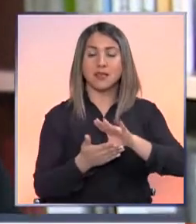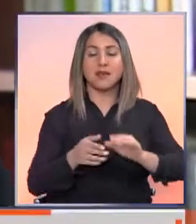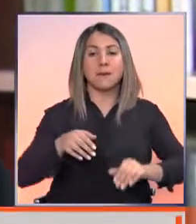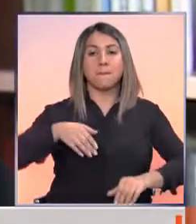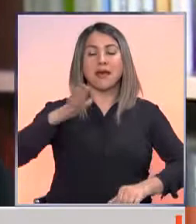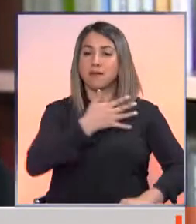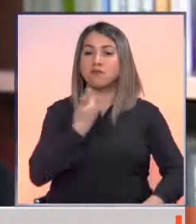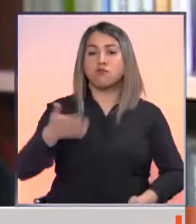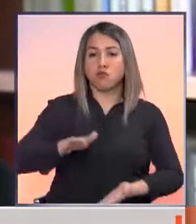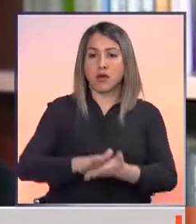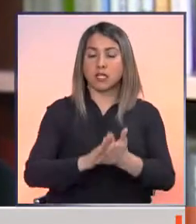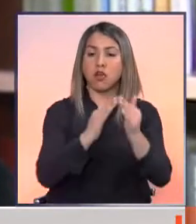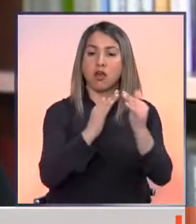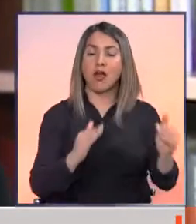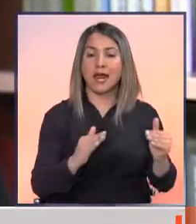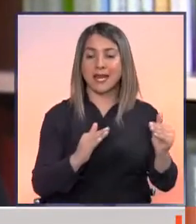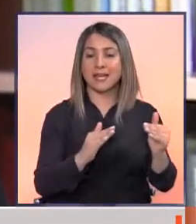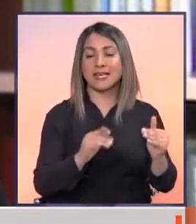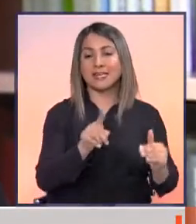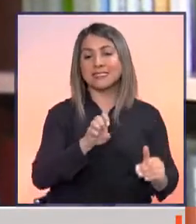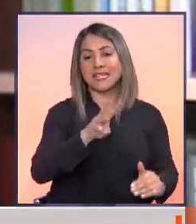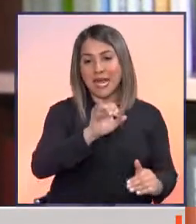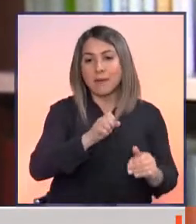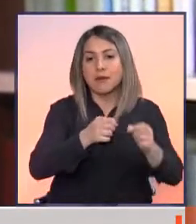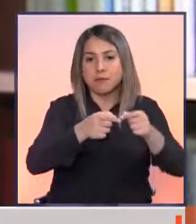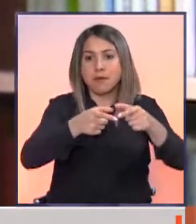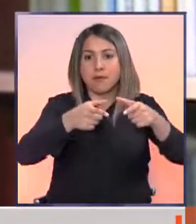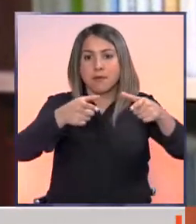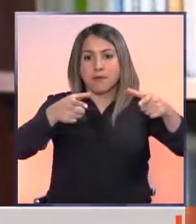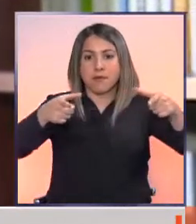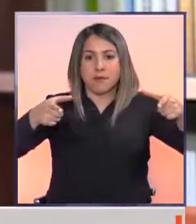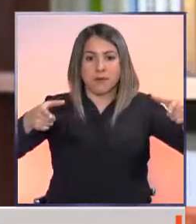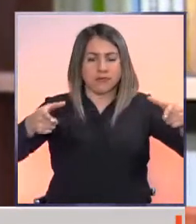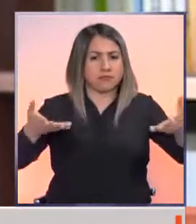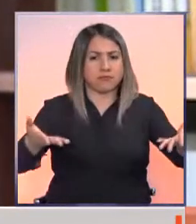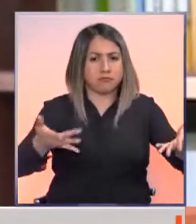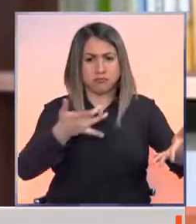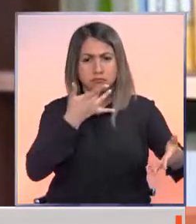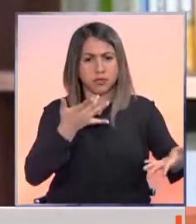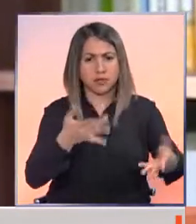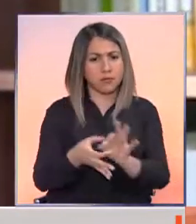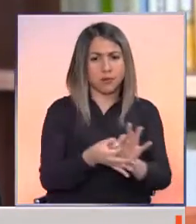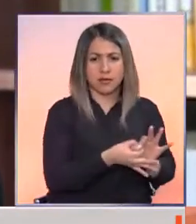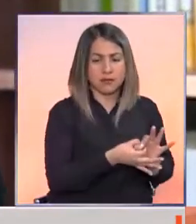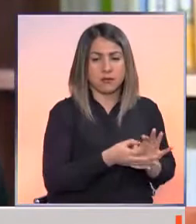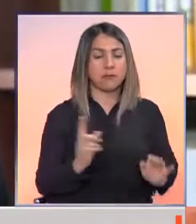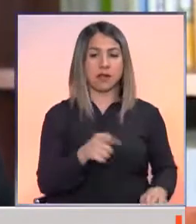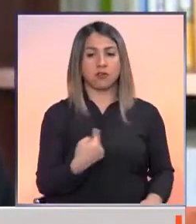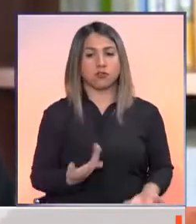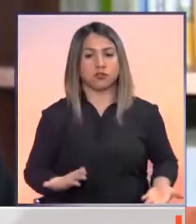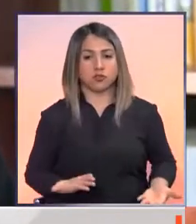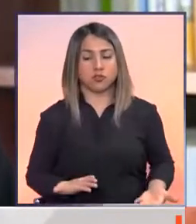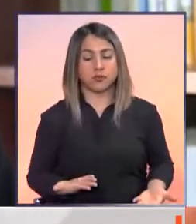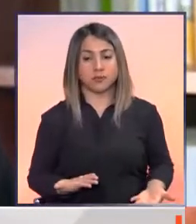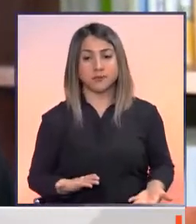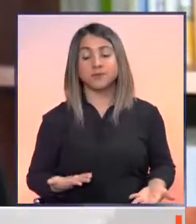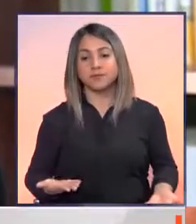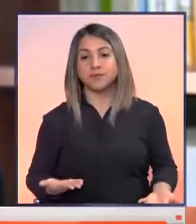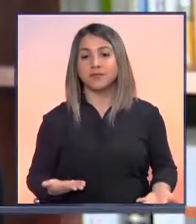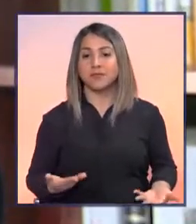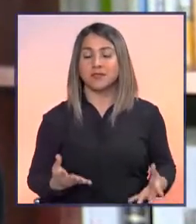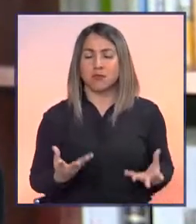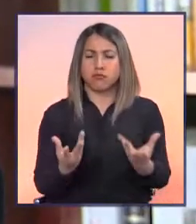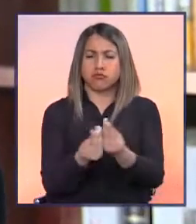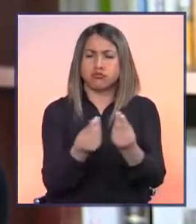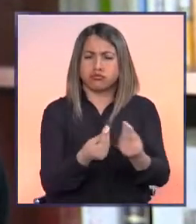de niños en hogares del sename ha ido aumentando y cuál es la explicación para nosotros es que el hacinamiento